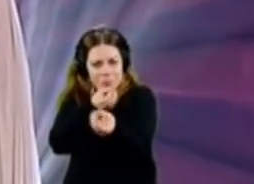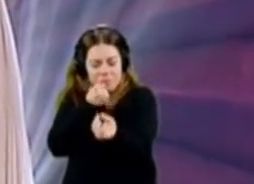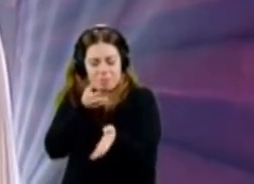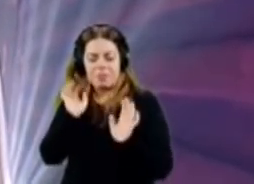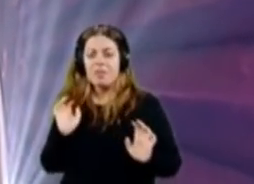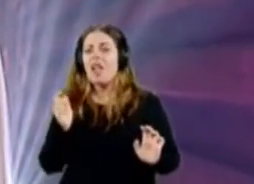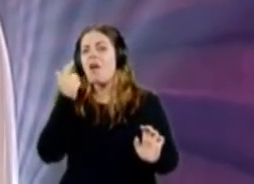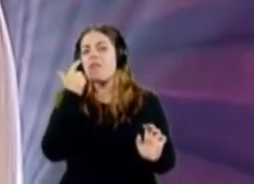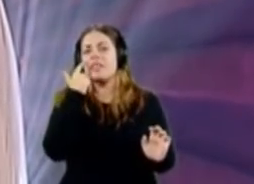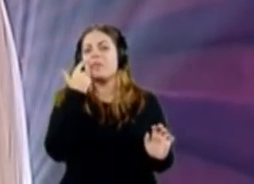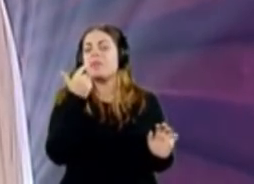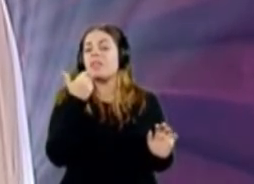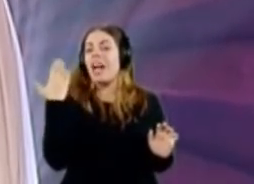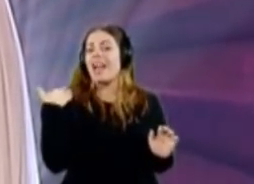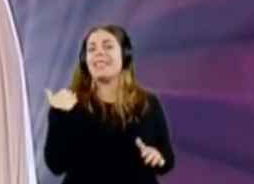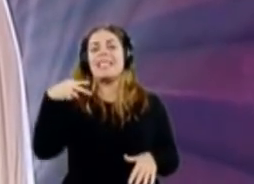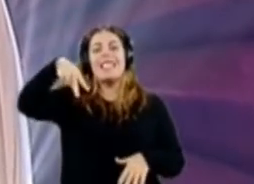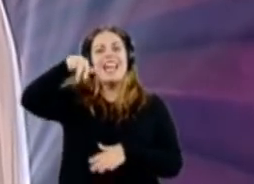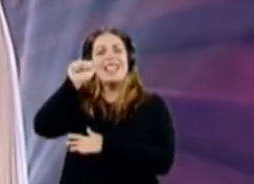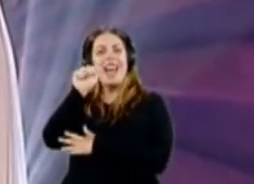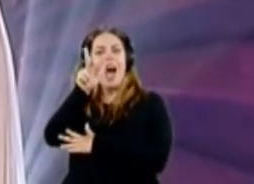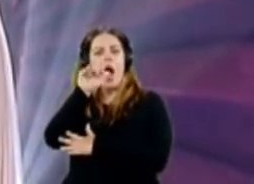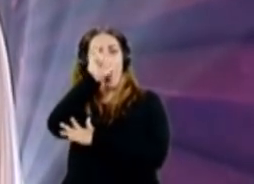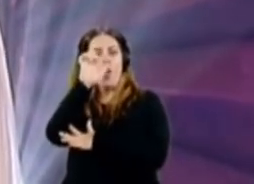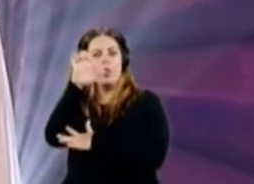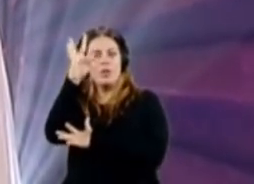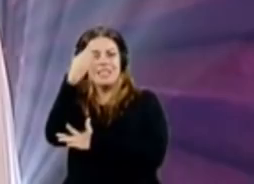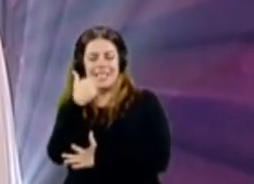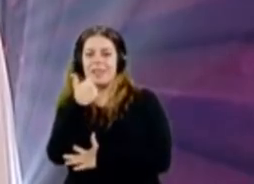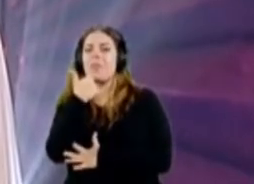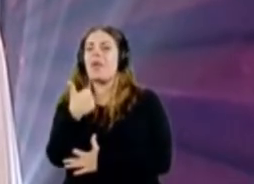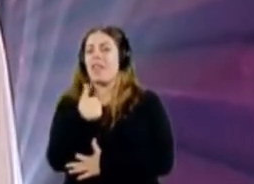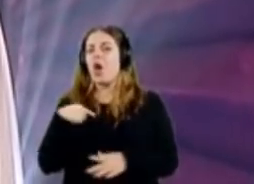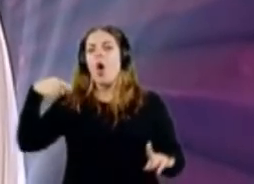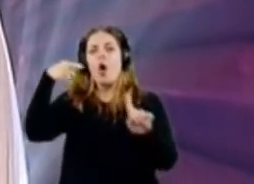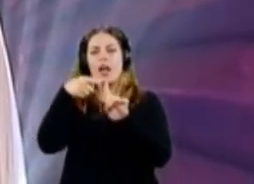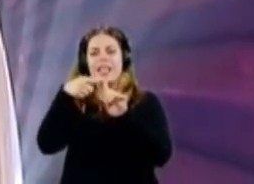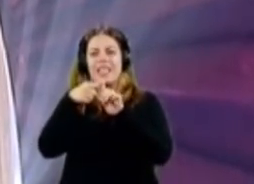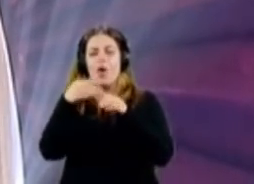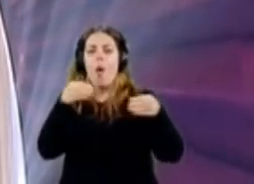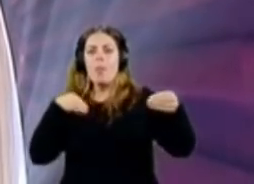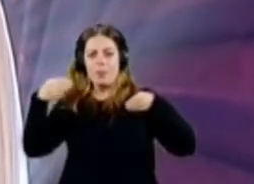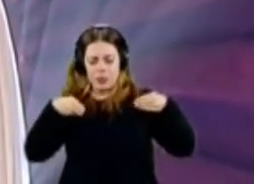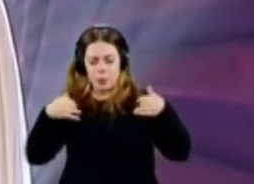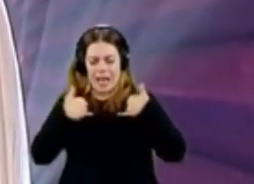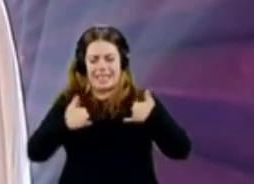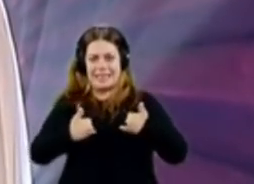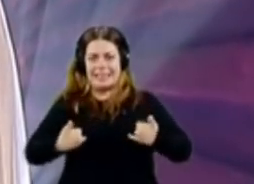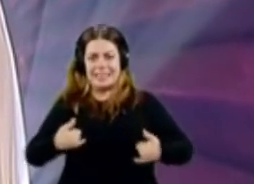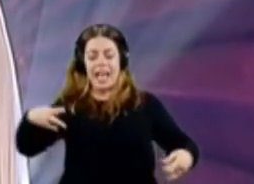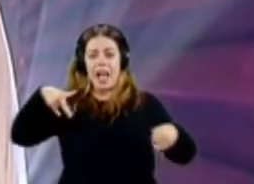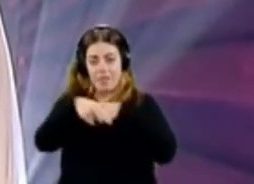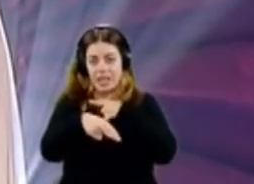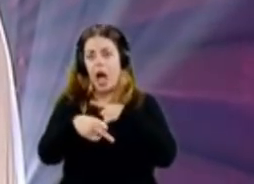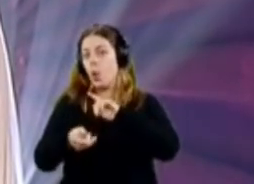yo un secreto, que me decía Nauset Afonso, que para que no se cuartee la pintura, él utiliza un truco y mezcla